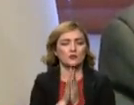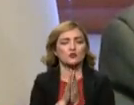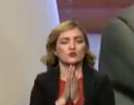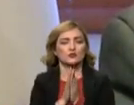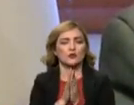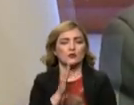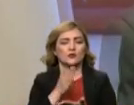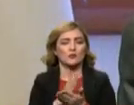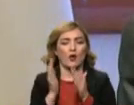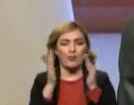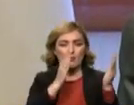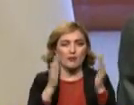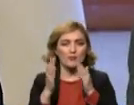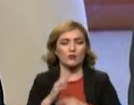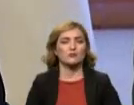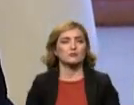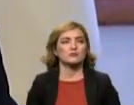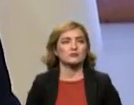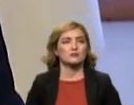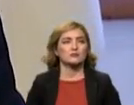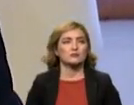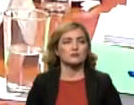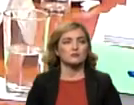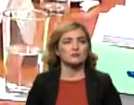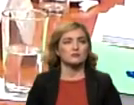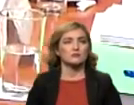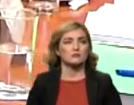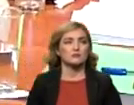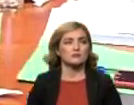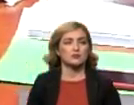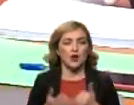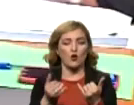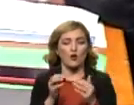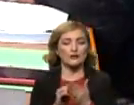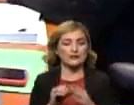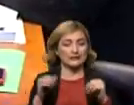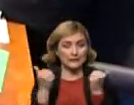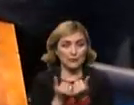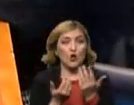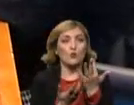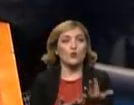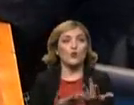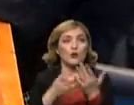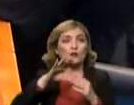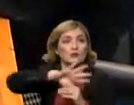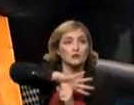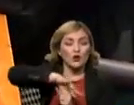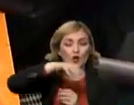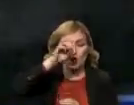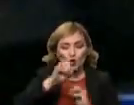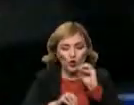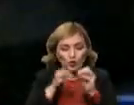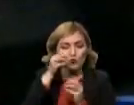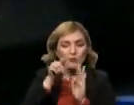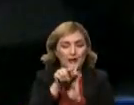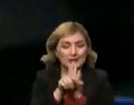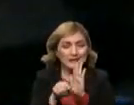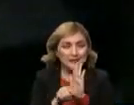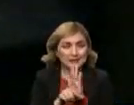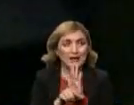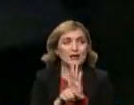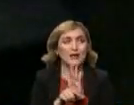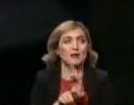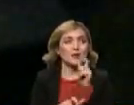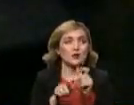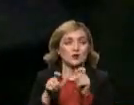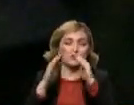una suspensión temporal, de ninguna manera constituye expediente efectivo. Ahora la Asamblea esperará que la Cancillería informe a detalle el asilo que